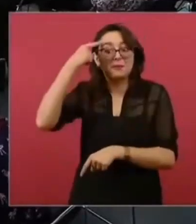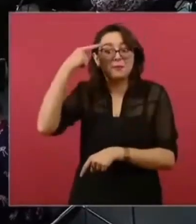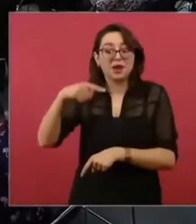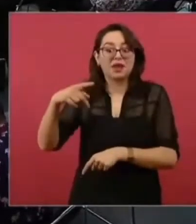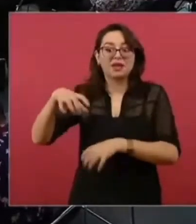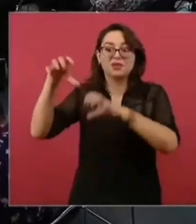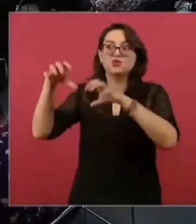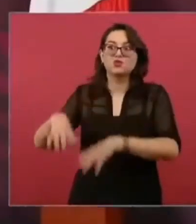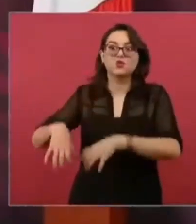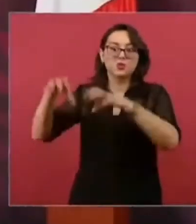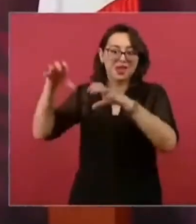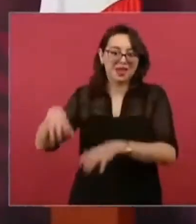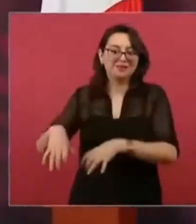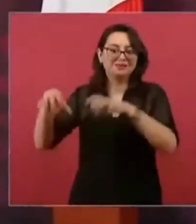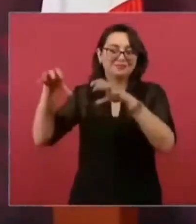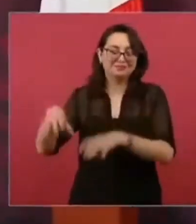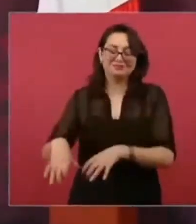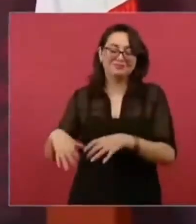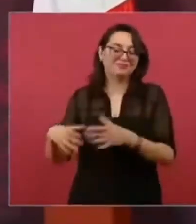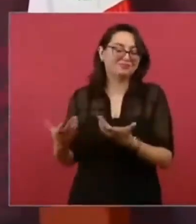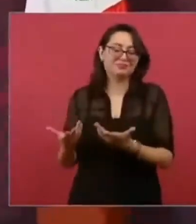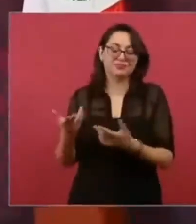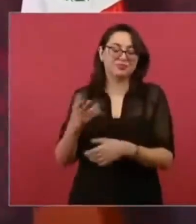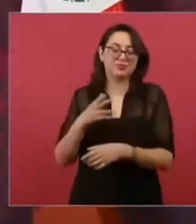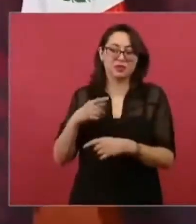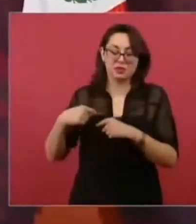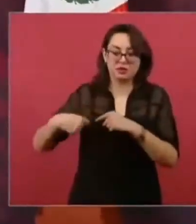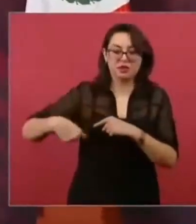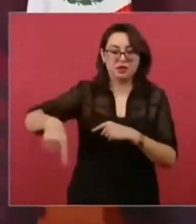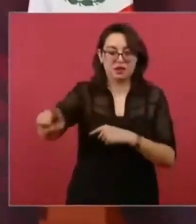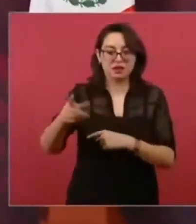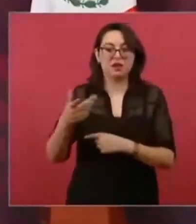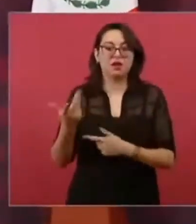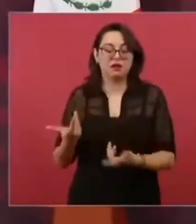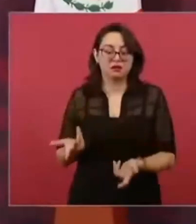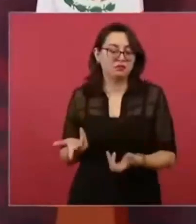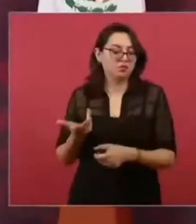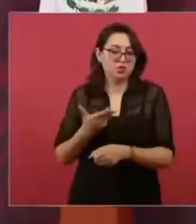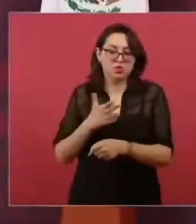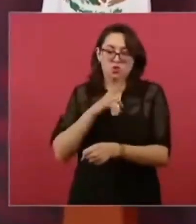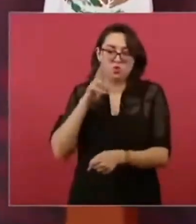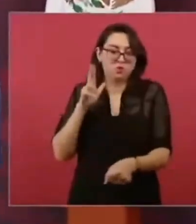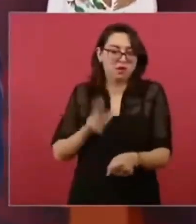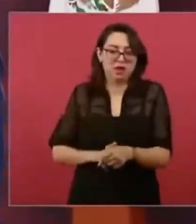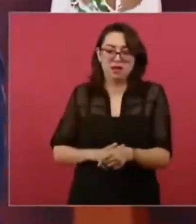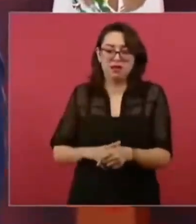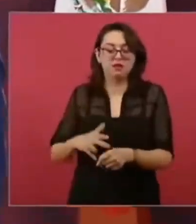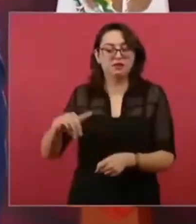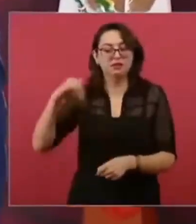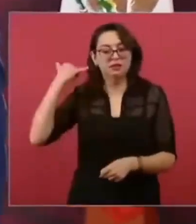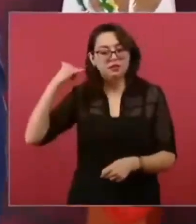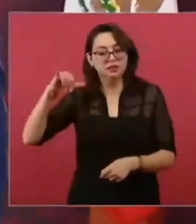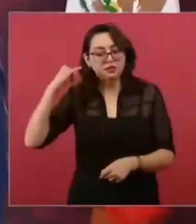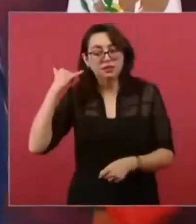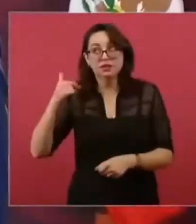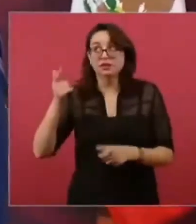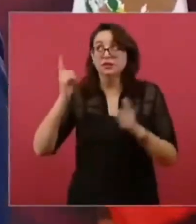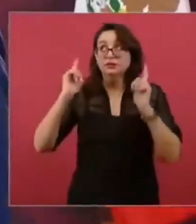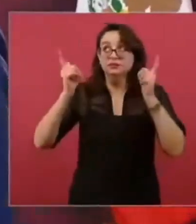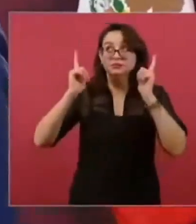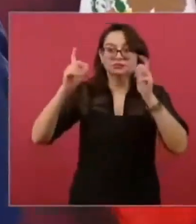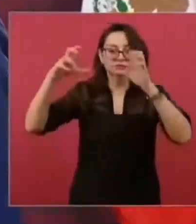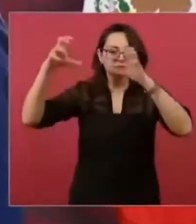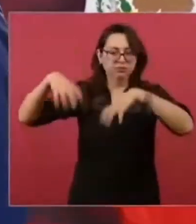esta semana, en el caso de Yucatán y la península, a ver si se cumple.